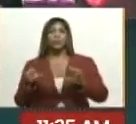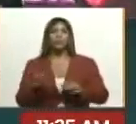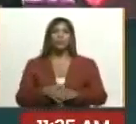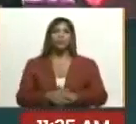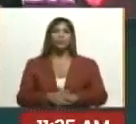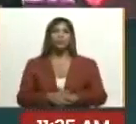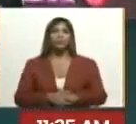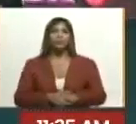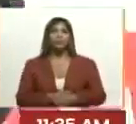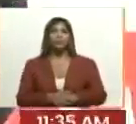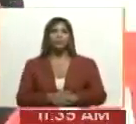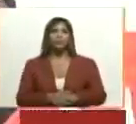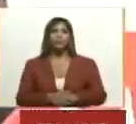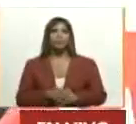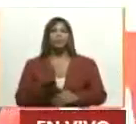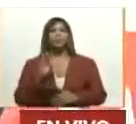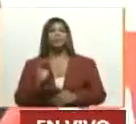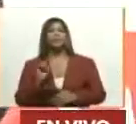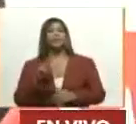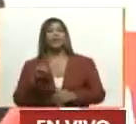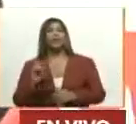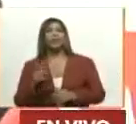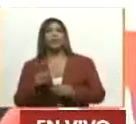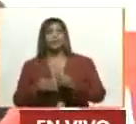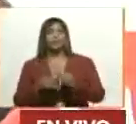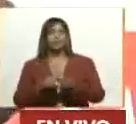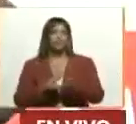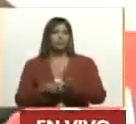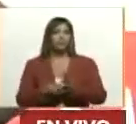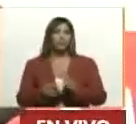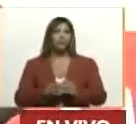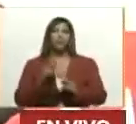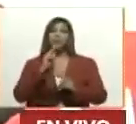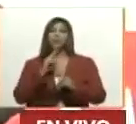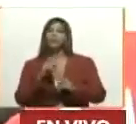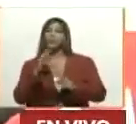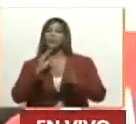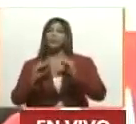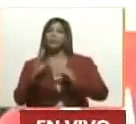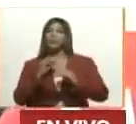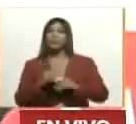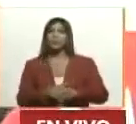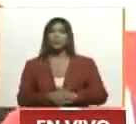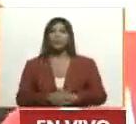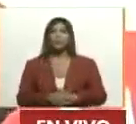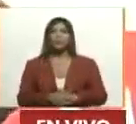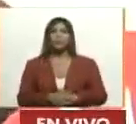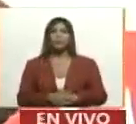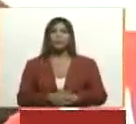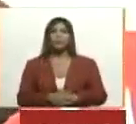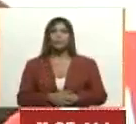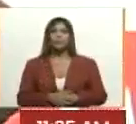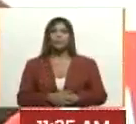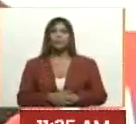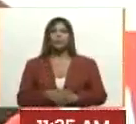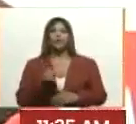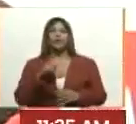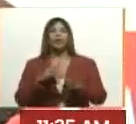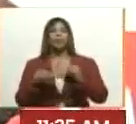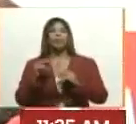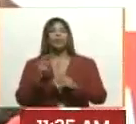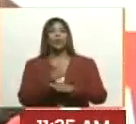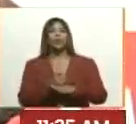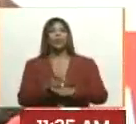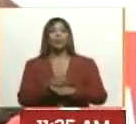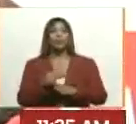región. Mira, el laufer es el resultado de un aprendizaje. El aprendizaje que el gobierno de